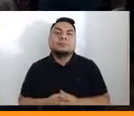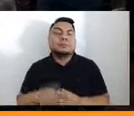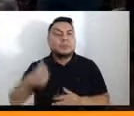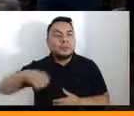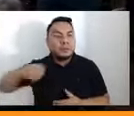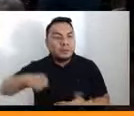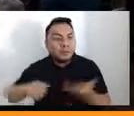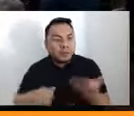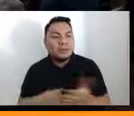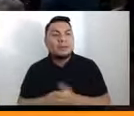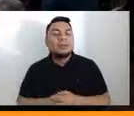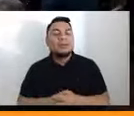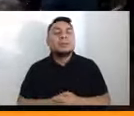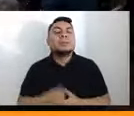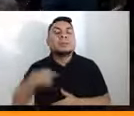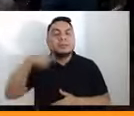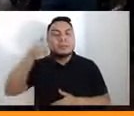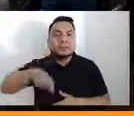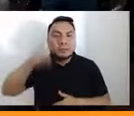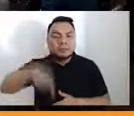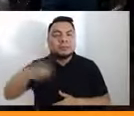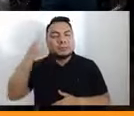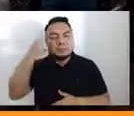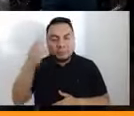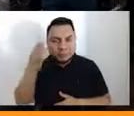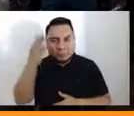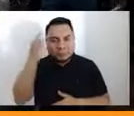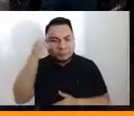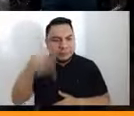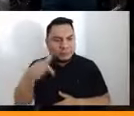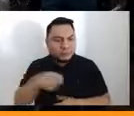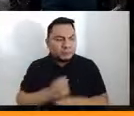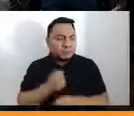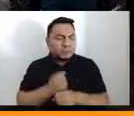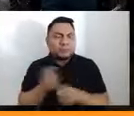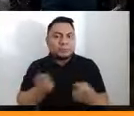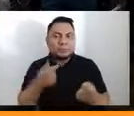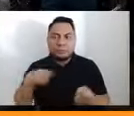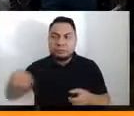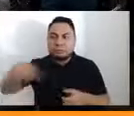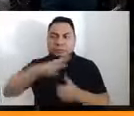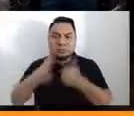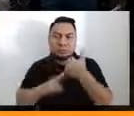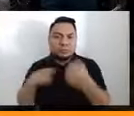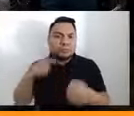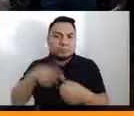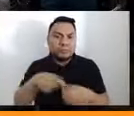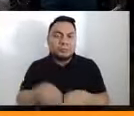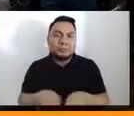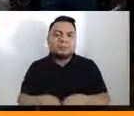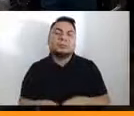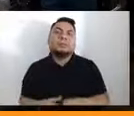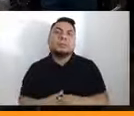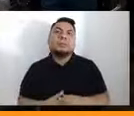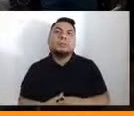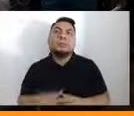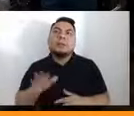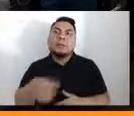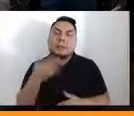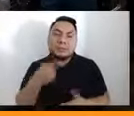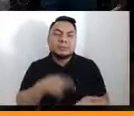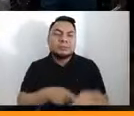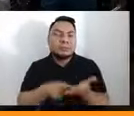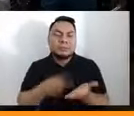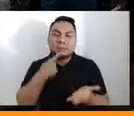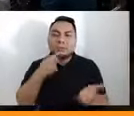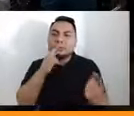señor alcalde es necesario reflexionar sobre esta gestión de la cual somos parte todos hay que